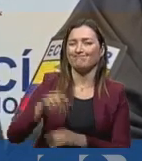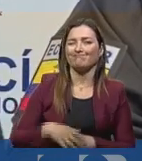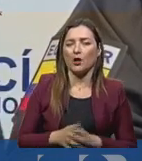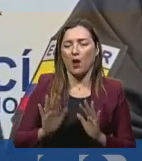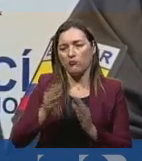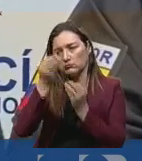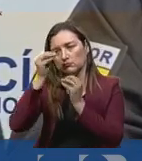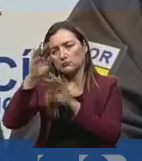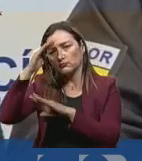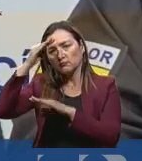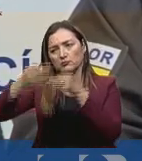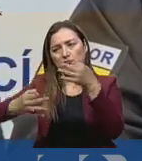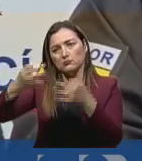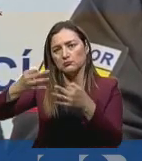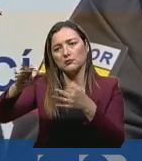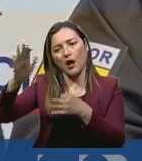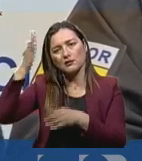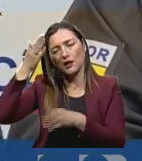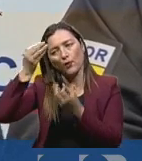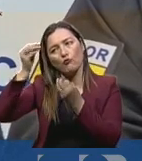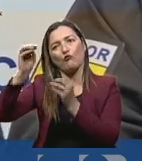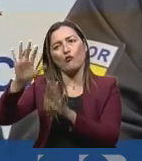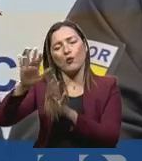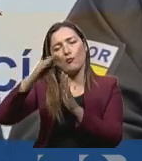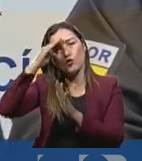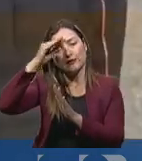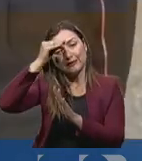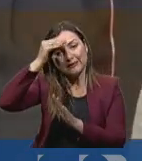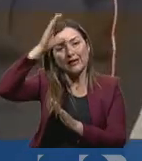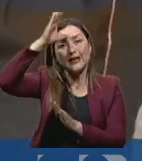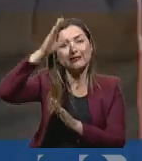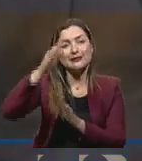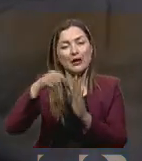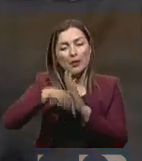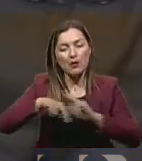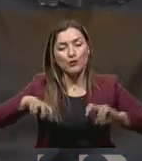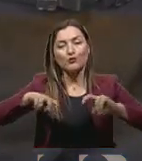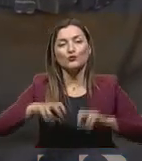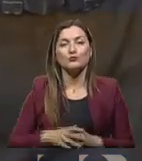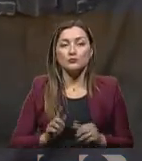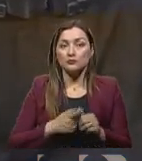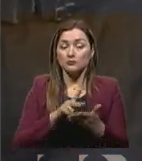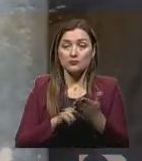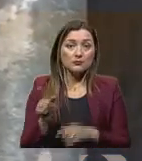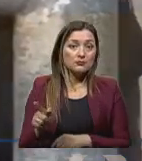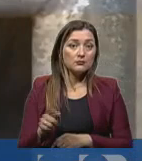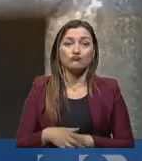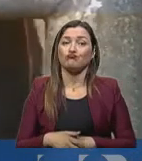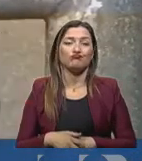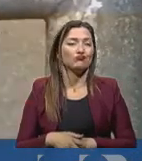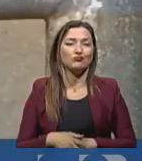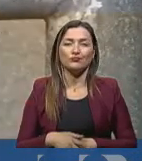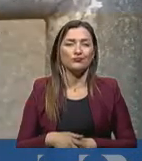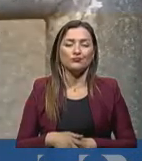necesarias con policía judicial y obviamente con policía de inteligencia de esos distritos Esta no es la primera vez que se registra este tipo de